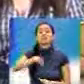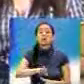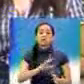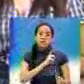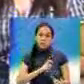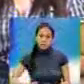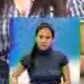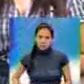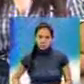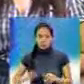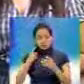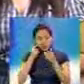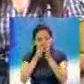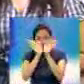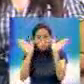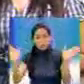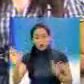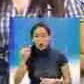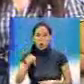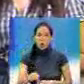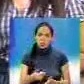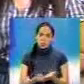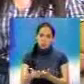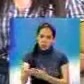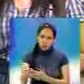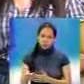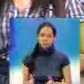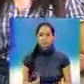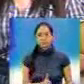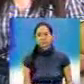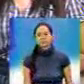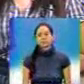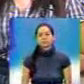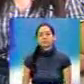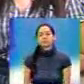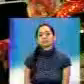descubiertas hasta hoy. Por Una Guatemala en Paz, Verónica Orantes y Marvin Pérez.